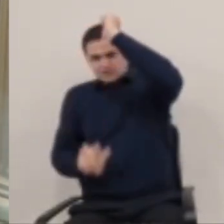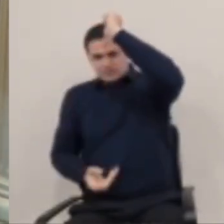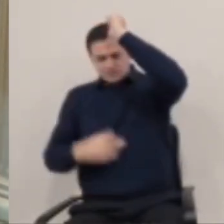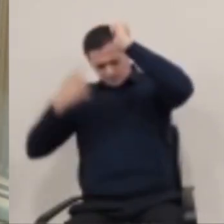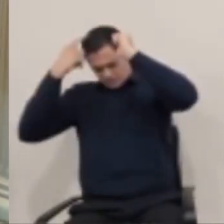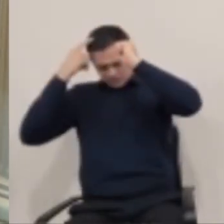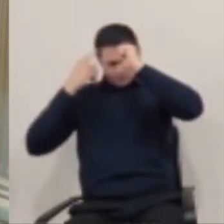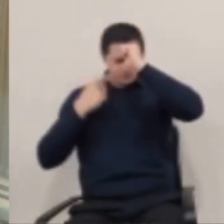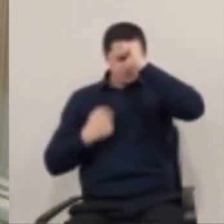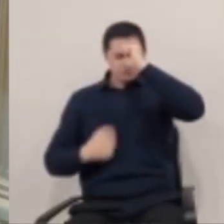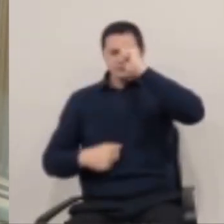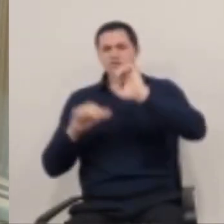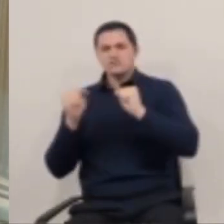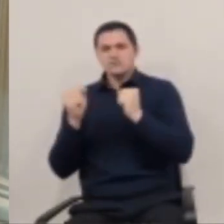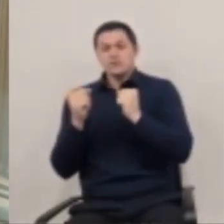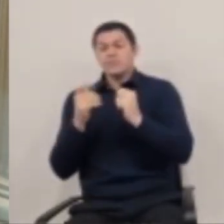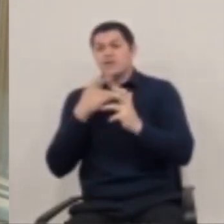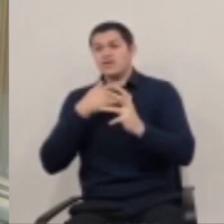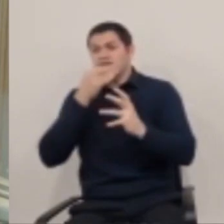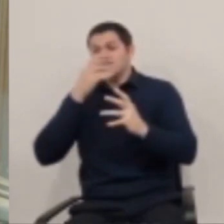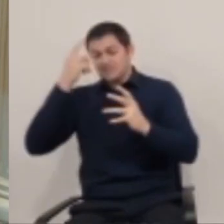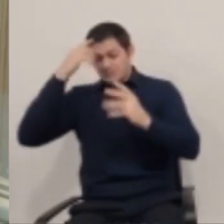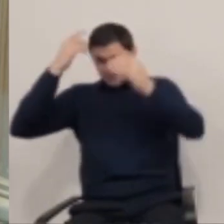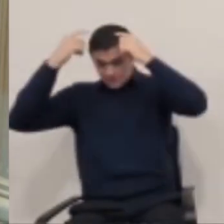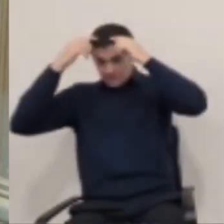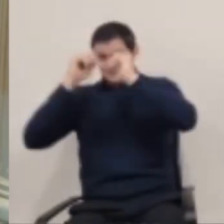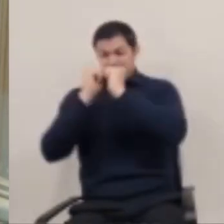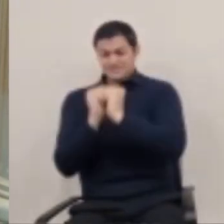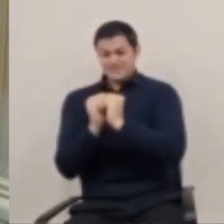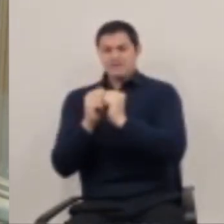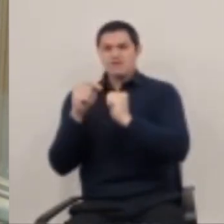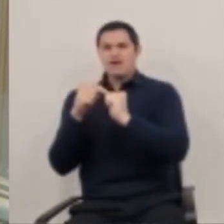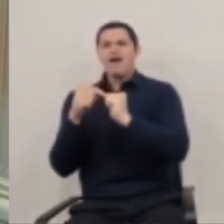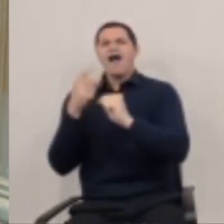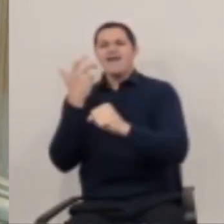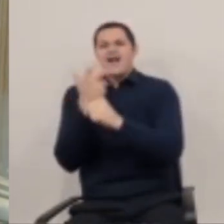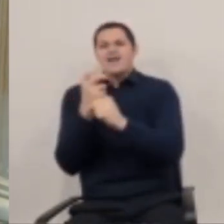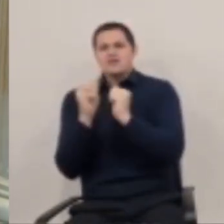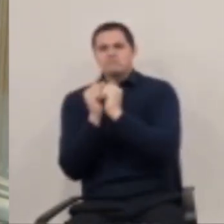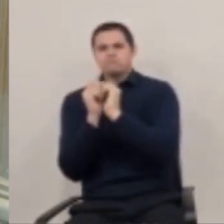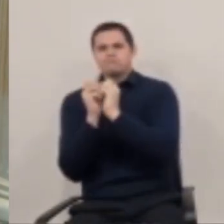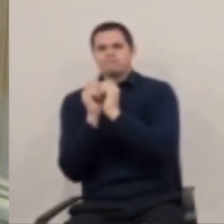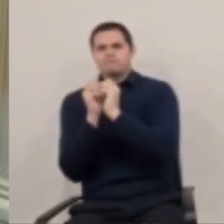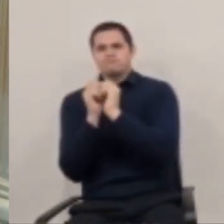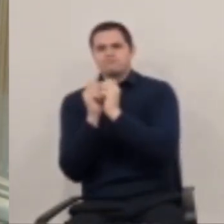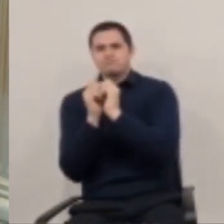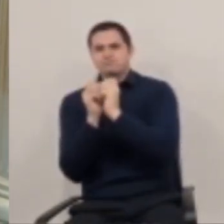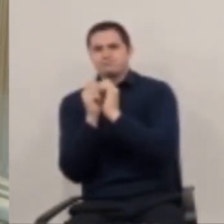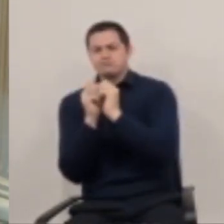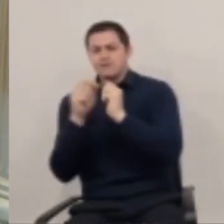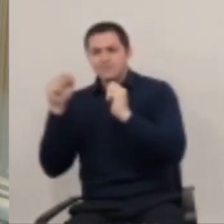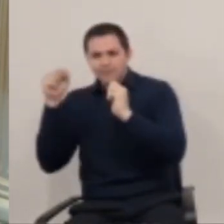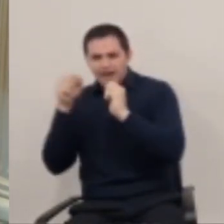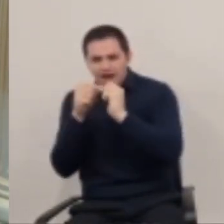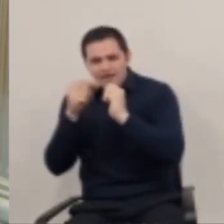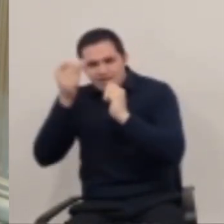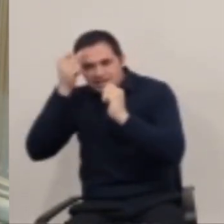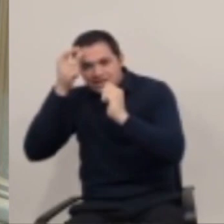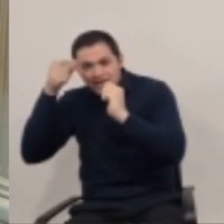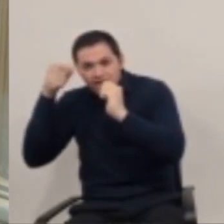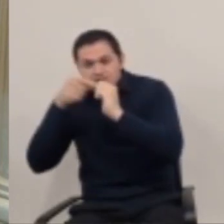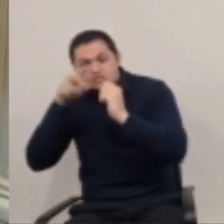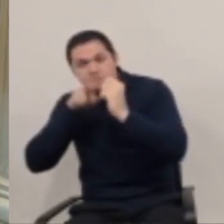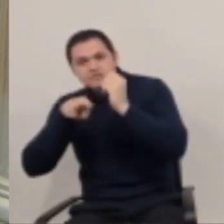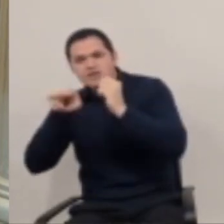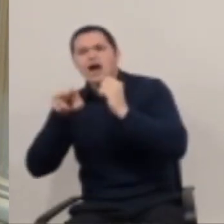lógicas. Las uniones neuronales o sinapsis bajo el concepto de plasticidad sensorial constituyen nuevas redes posibilidades. Es